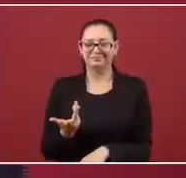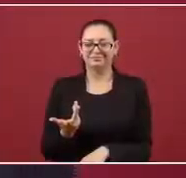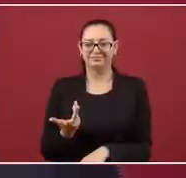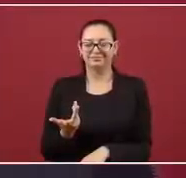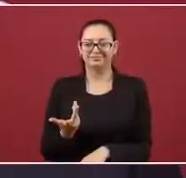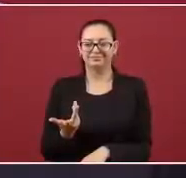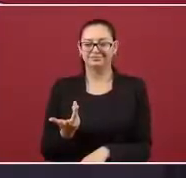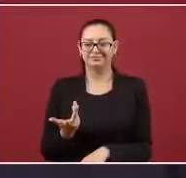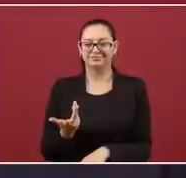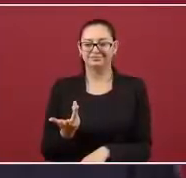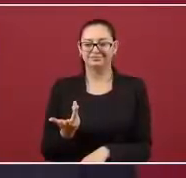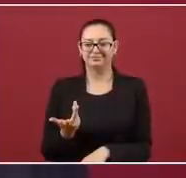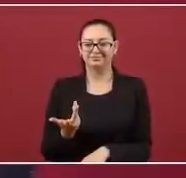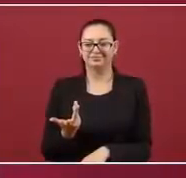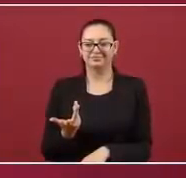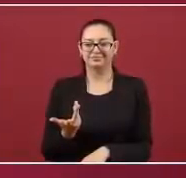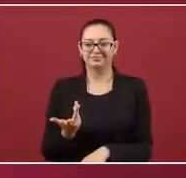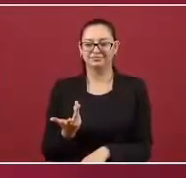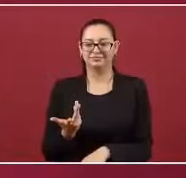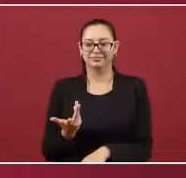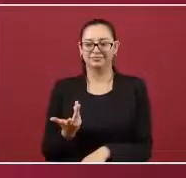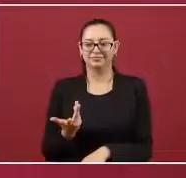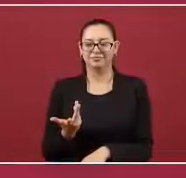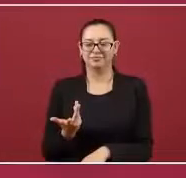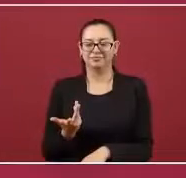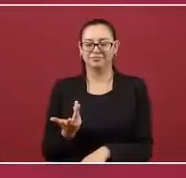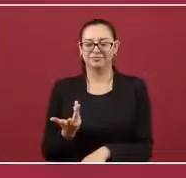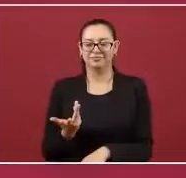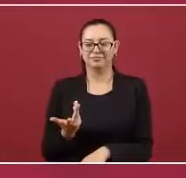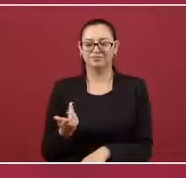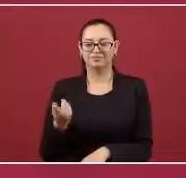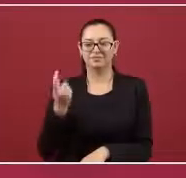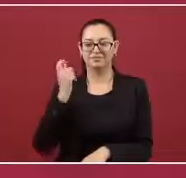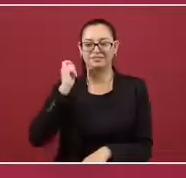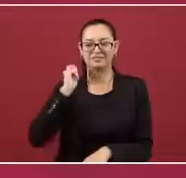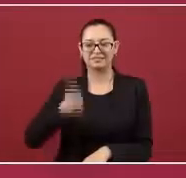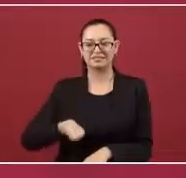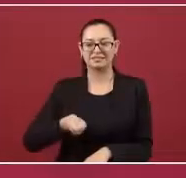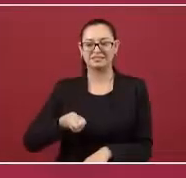con el avance de